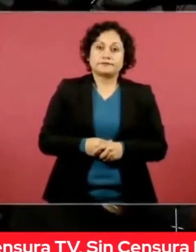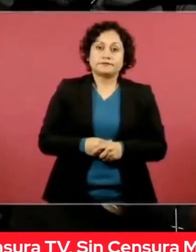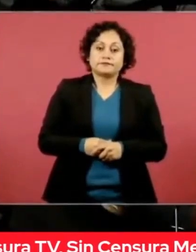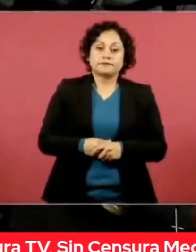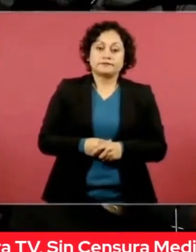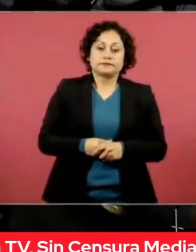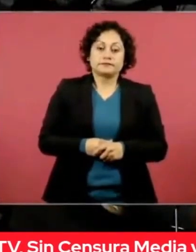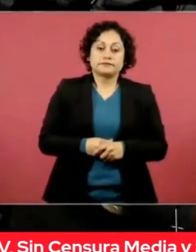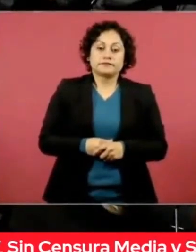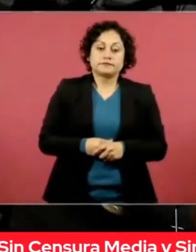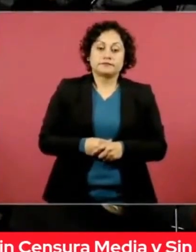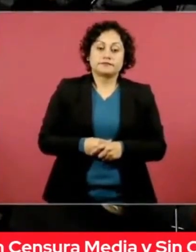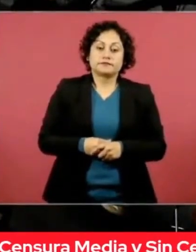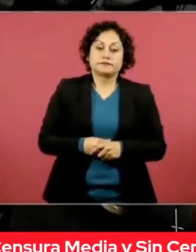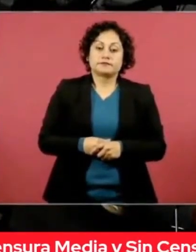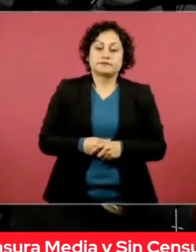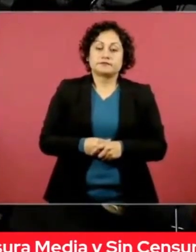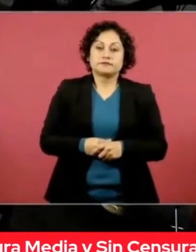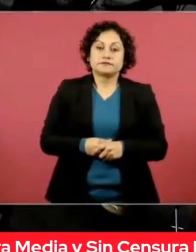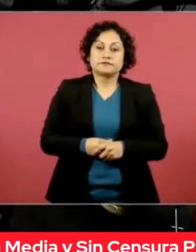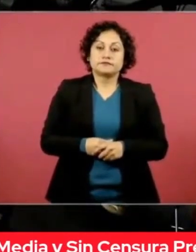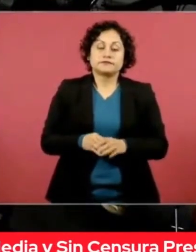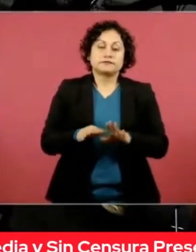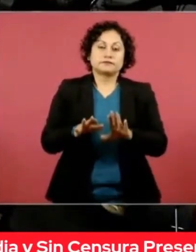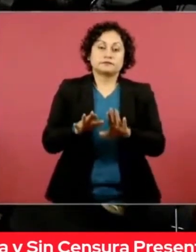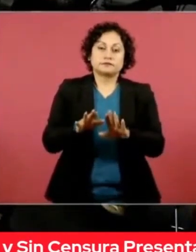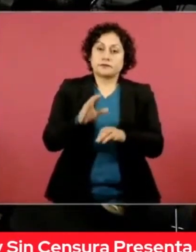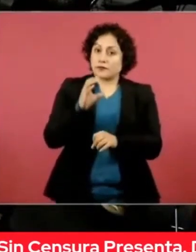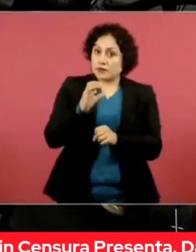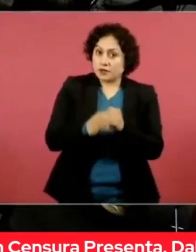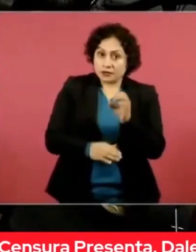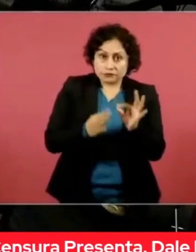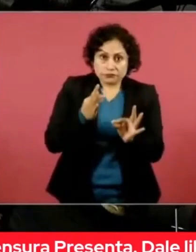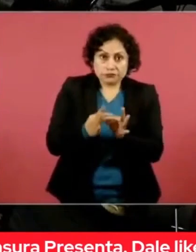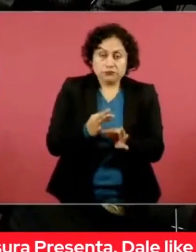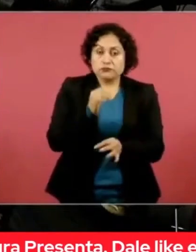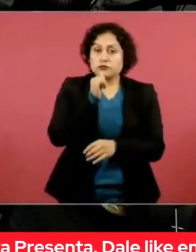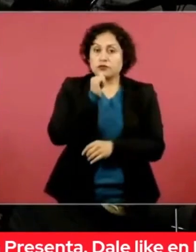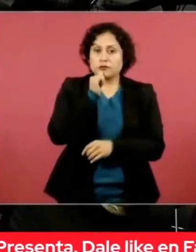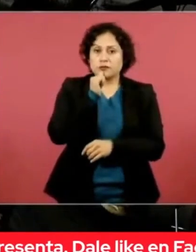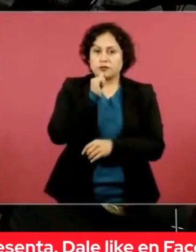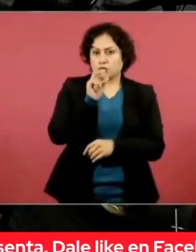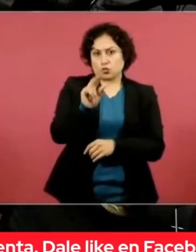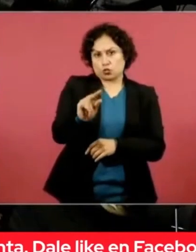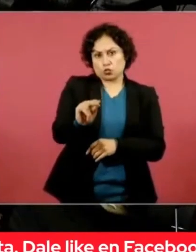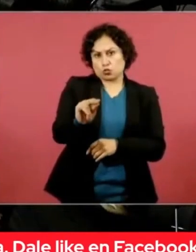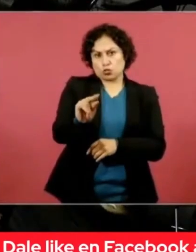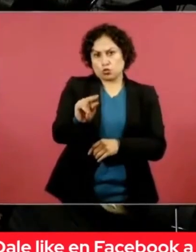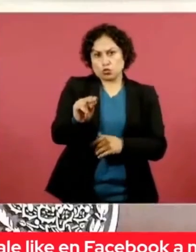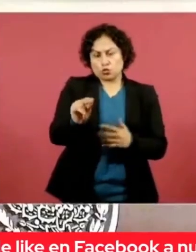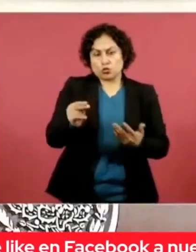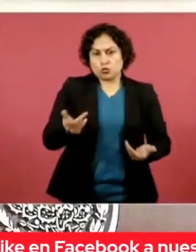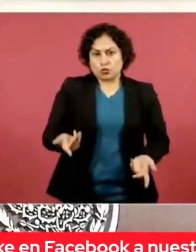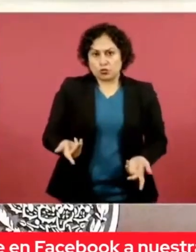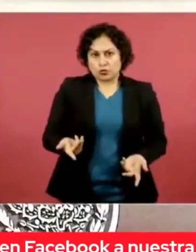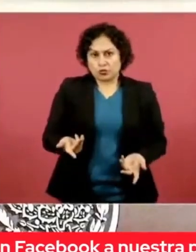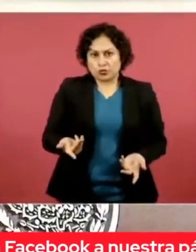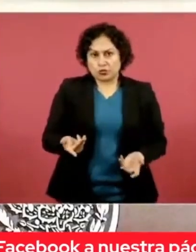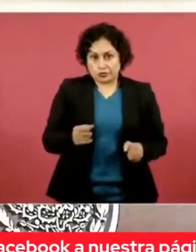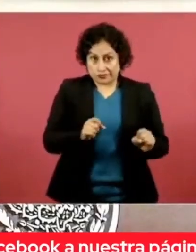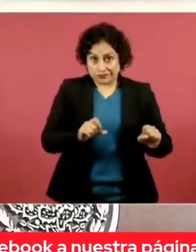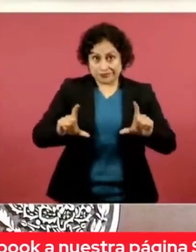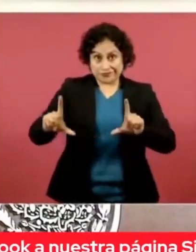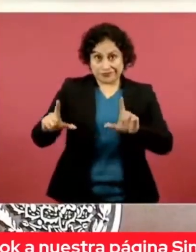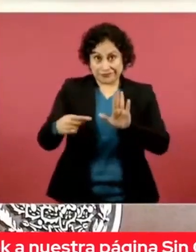Sí todavía no terminamos todavía no terminamos no no no porque vamos esto mismo